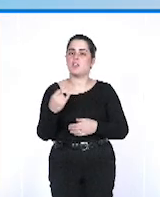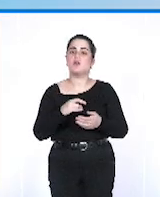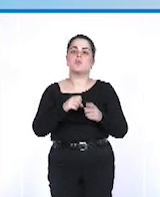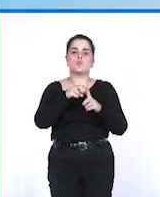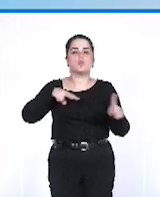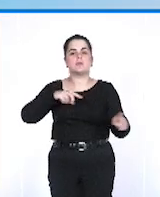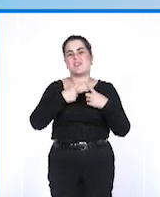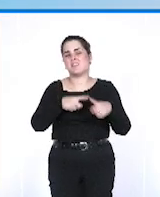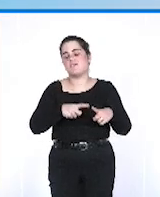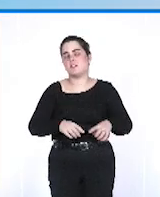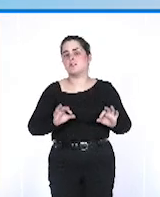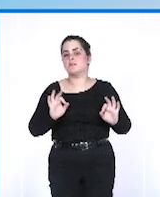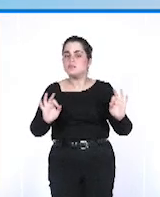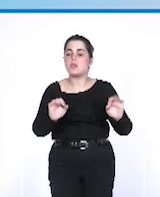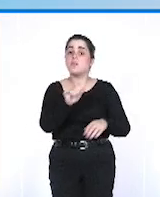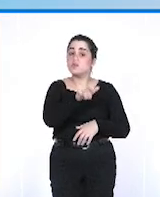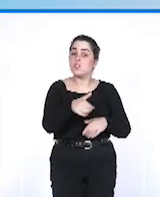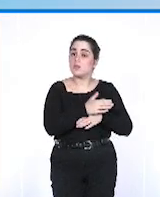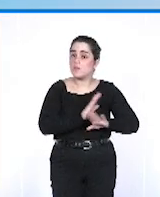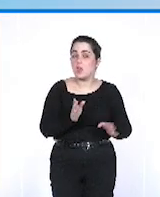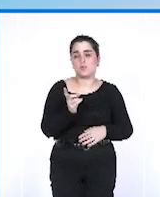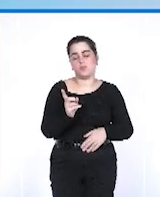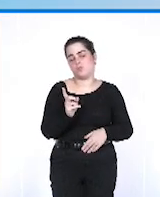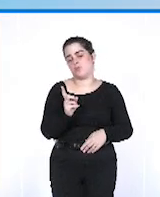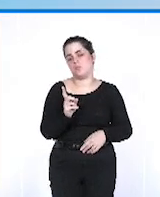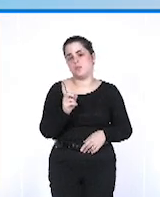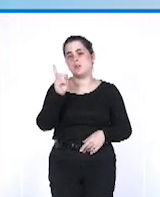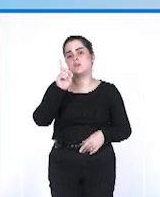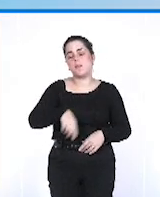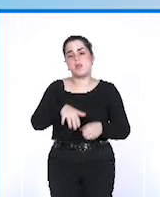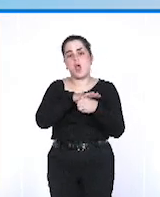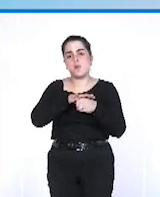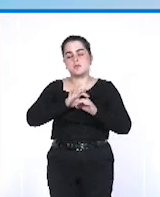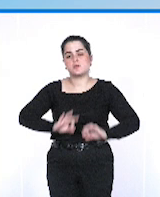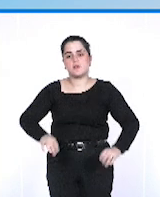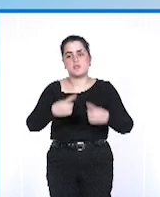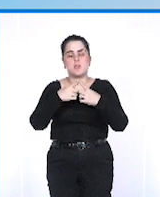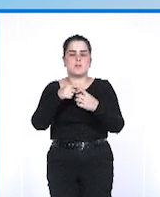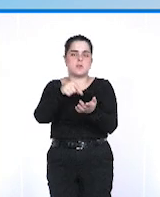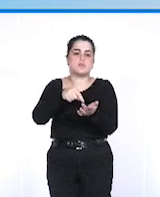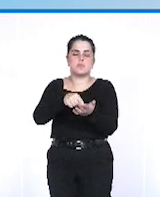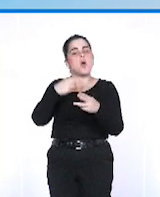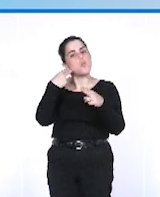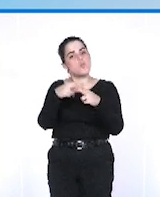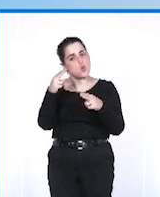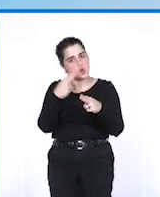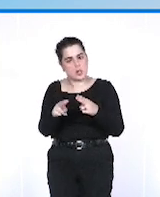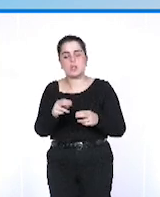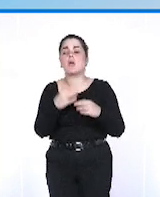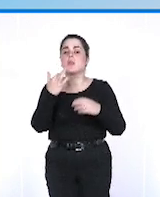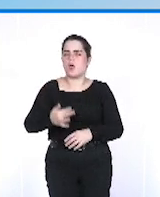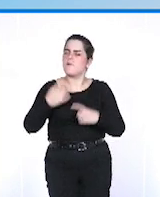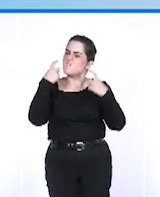planos no solo con las personas sino desde desde el ámbito de la incidencia Pol y se ha hecho un esfuerzo